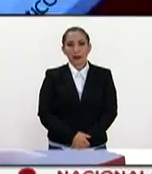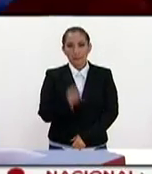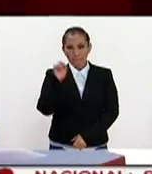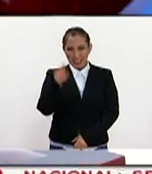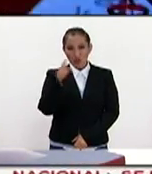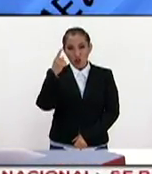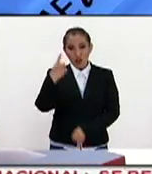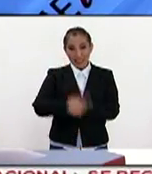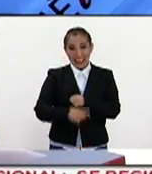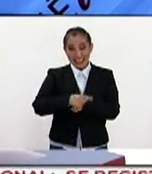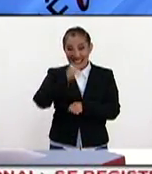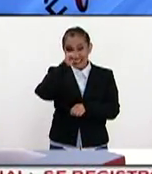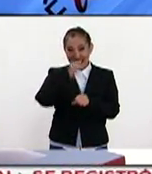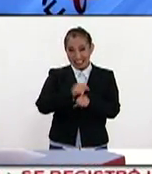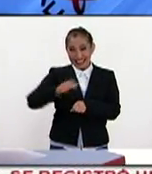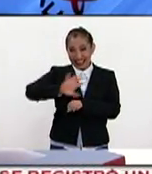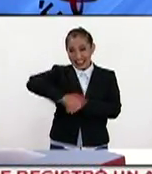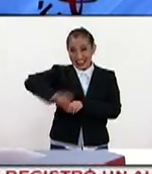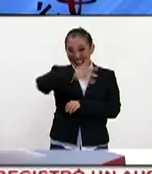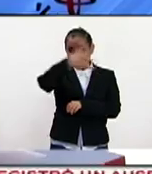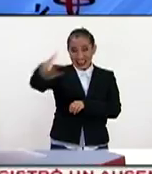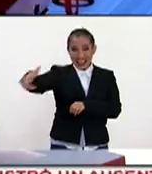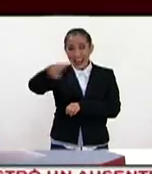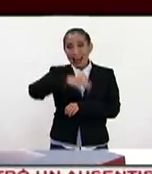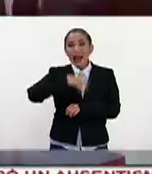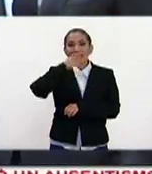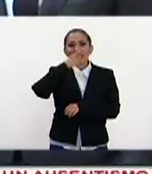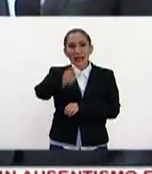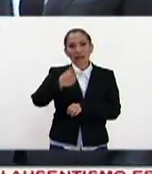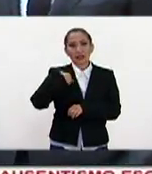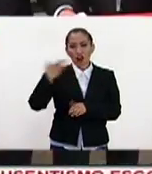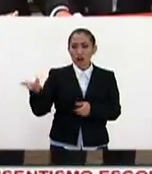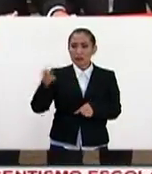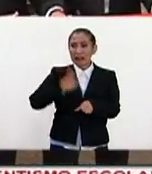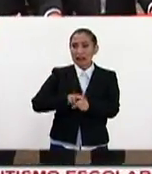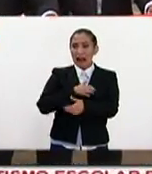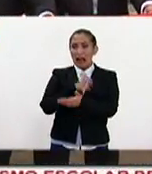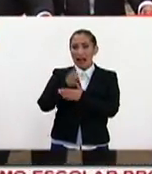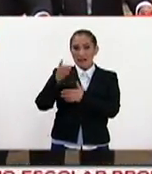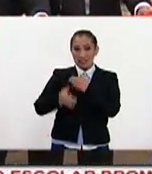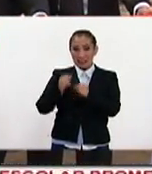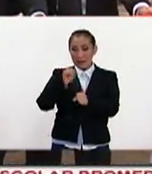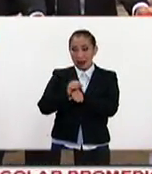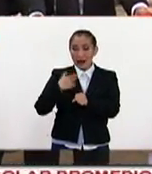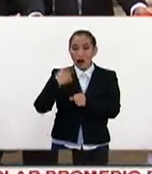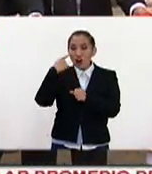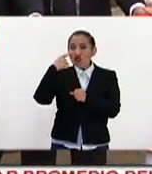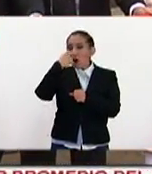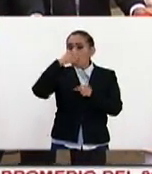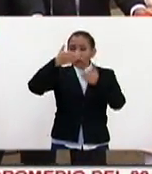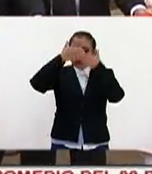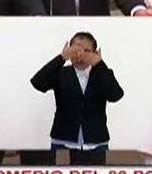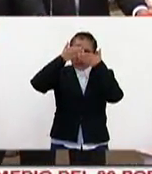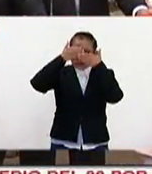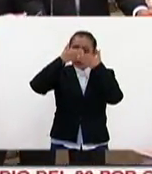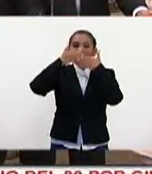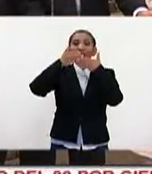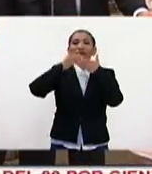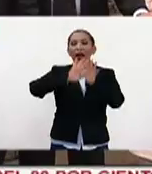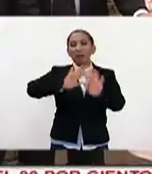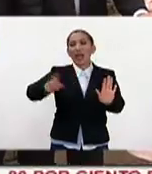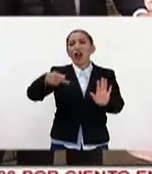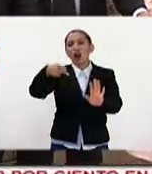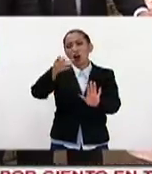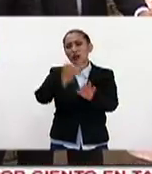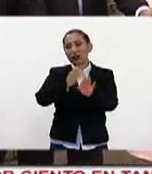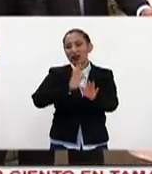Precisamente uno de los afectados, el secretario de Medio Ambiente, Rafael Paquiano, reveló que estuvo hospitalizado el fin de semana y con los ojos vendados, pero que ya